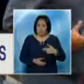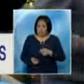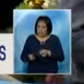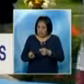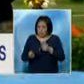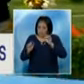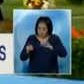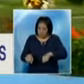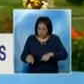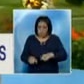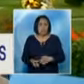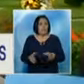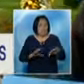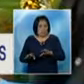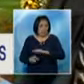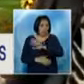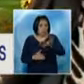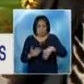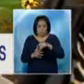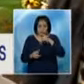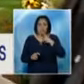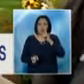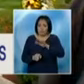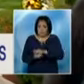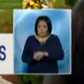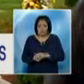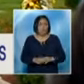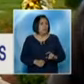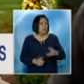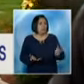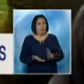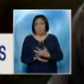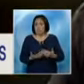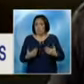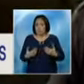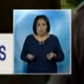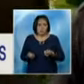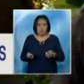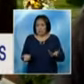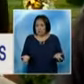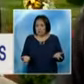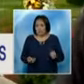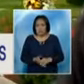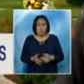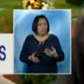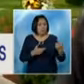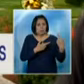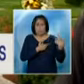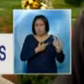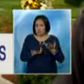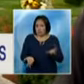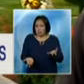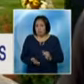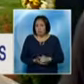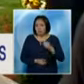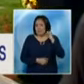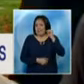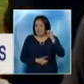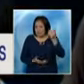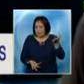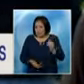cumpla con todas sus promesas, en primer lugar. Y en segundo lugar, tampoco no tengo nada que exigirle porque al final de cuentas es una obligación, ¿no?, y un derecho que